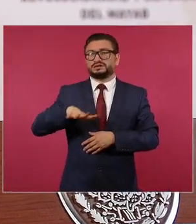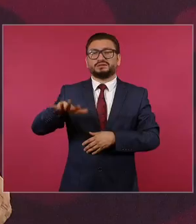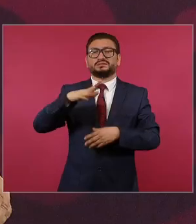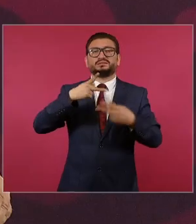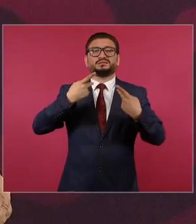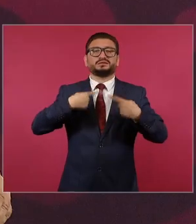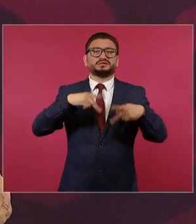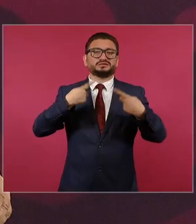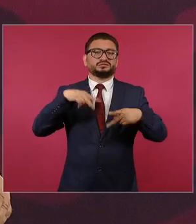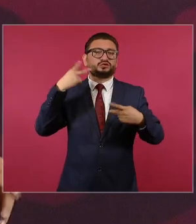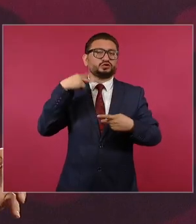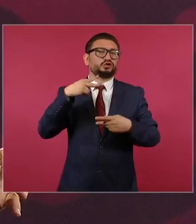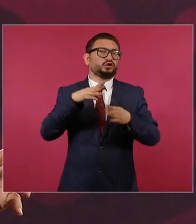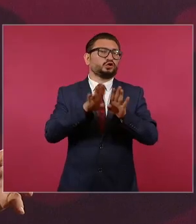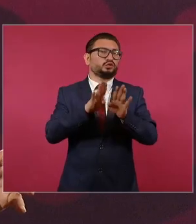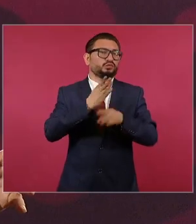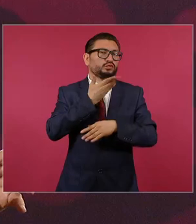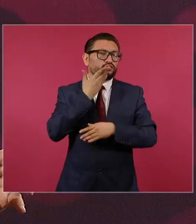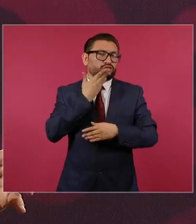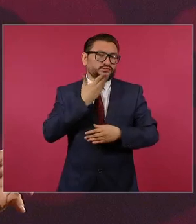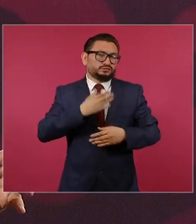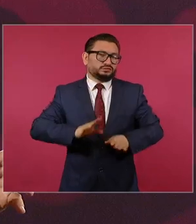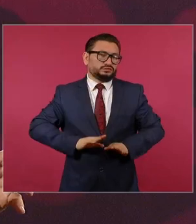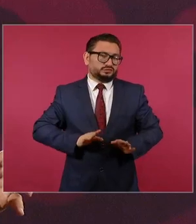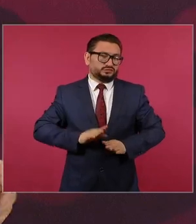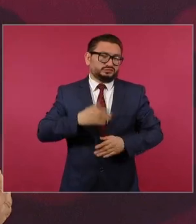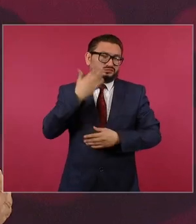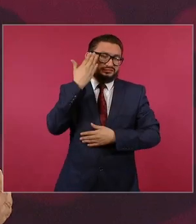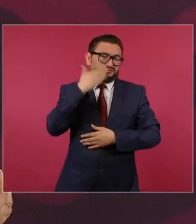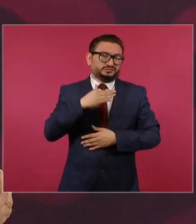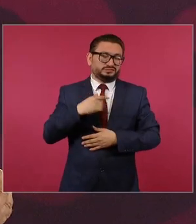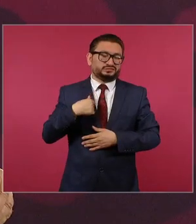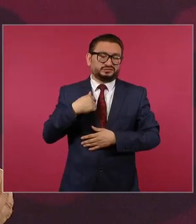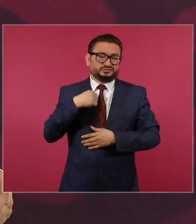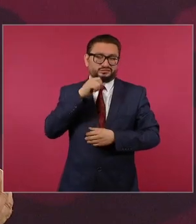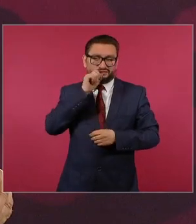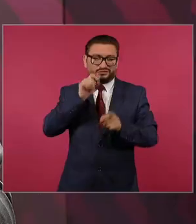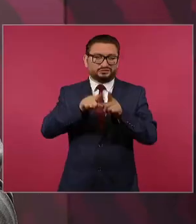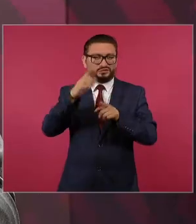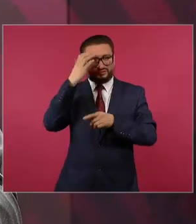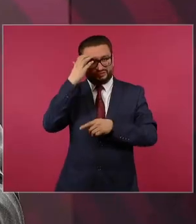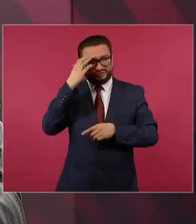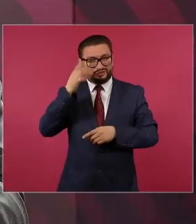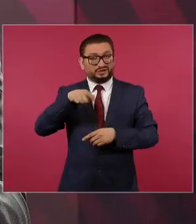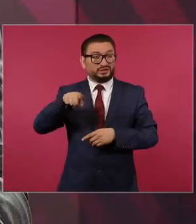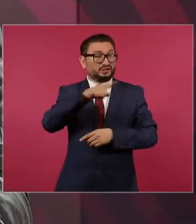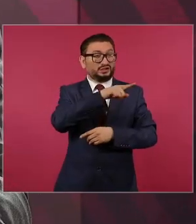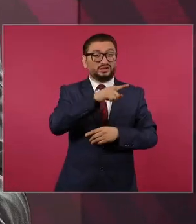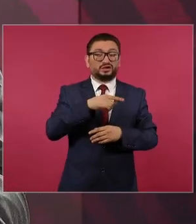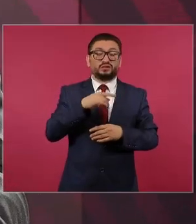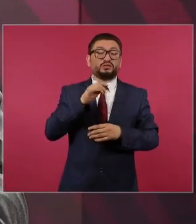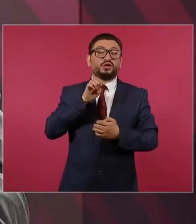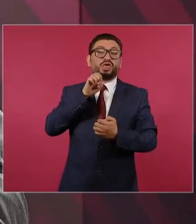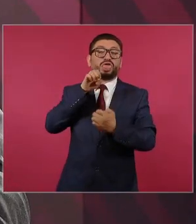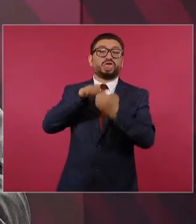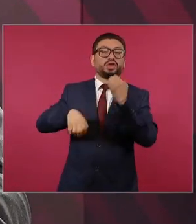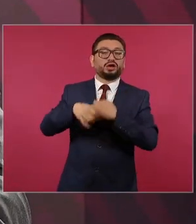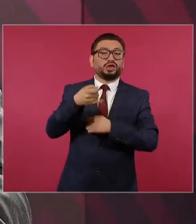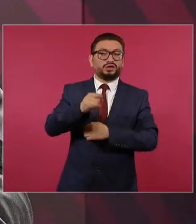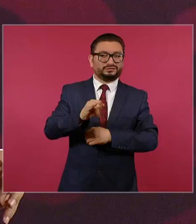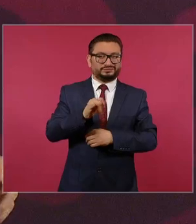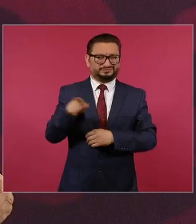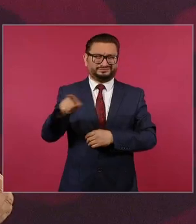veracruzano. ¿Cómo no lo voy a conocer a mis paisanos? No se dejan chorear.